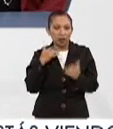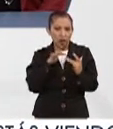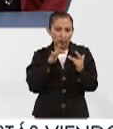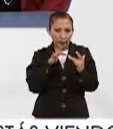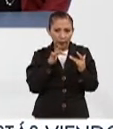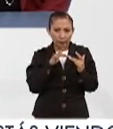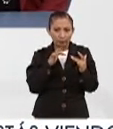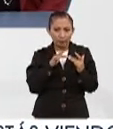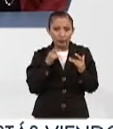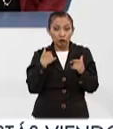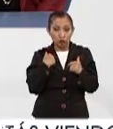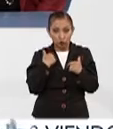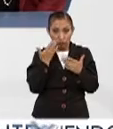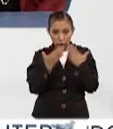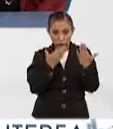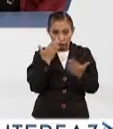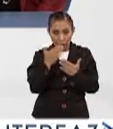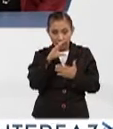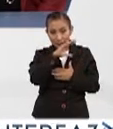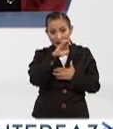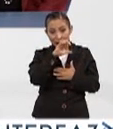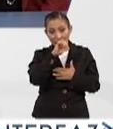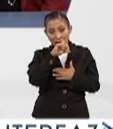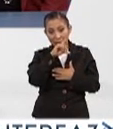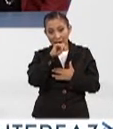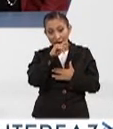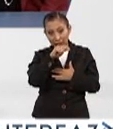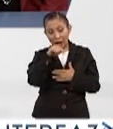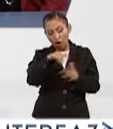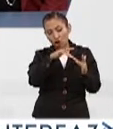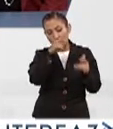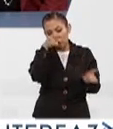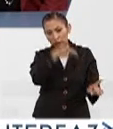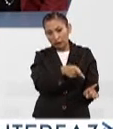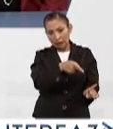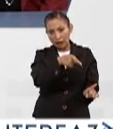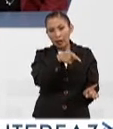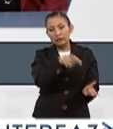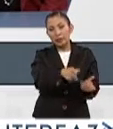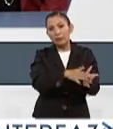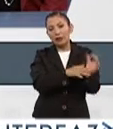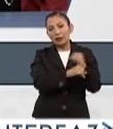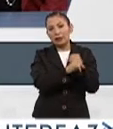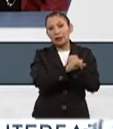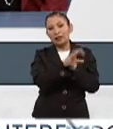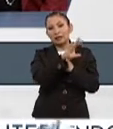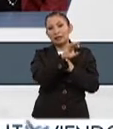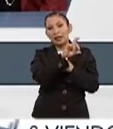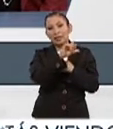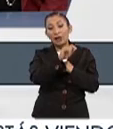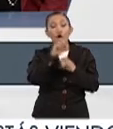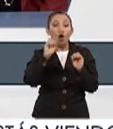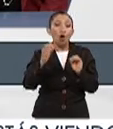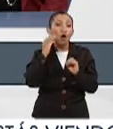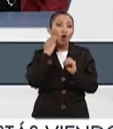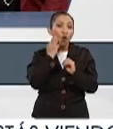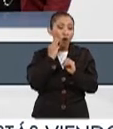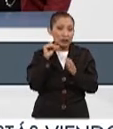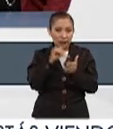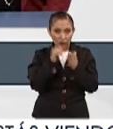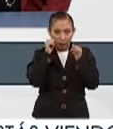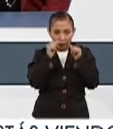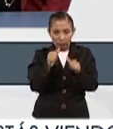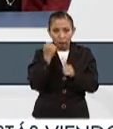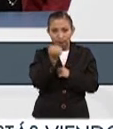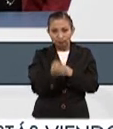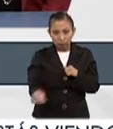contacto, como yo estoy estudiando en el CEDAT, ahí es el contacto directo en la página del CEDAT o también en el Facebook del Centro de